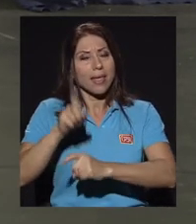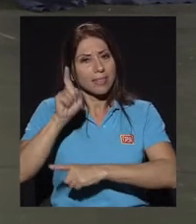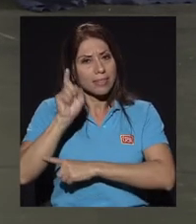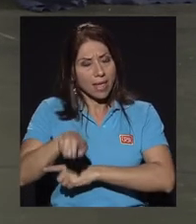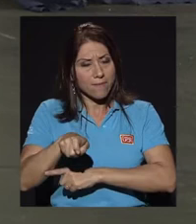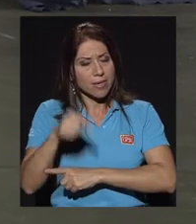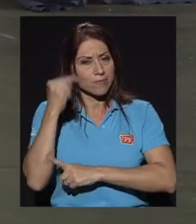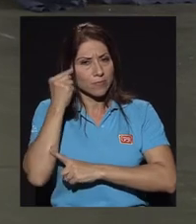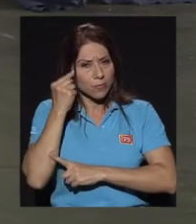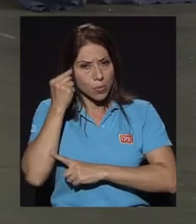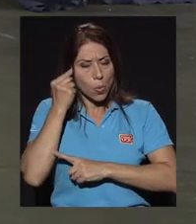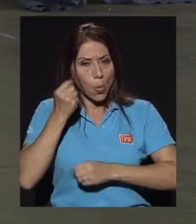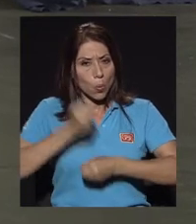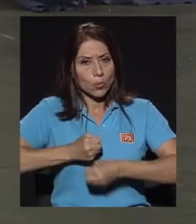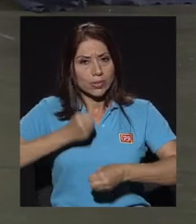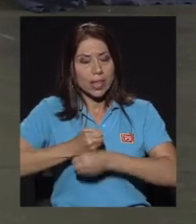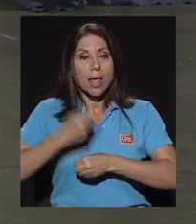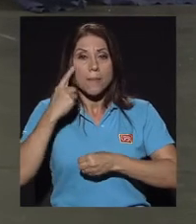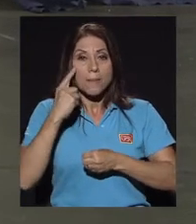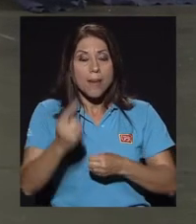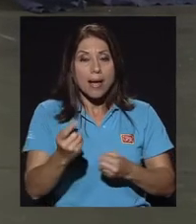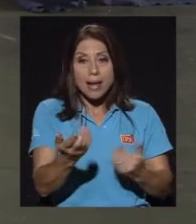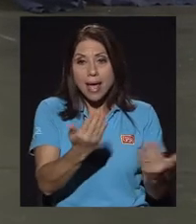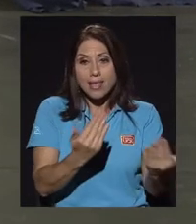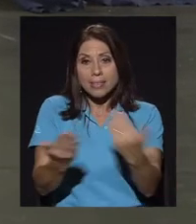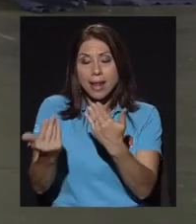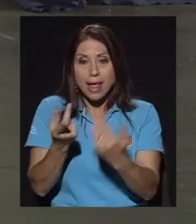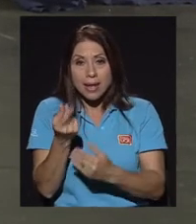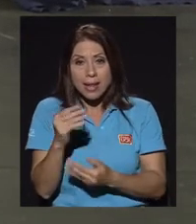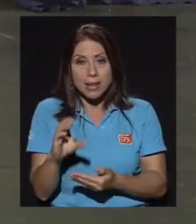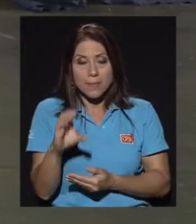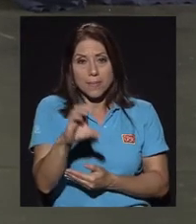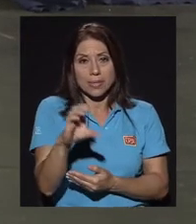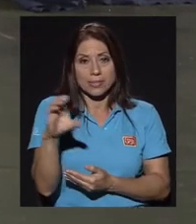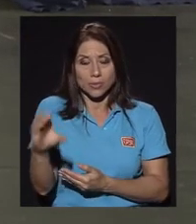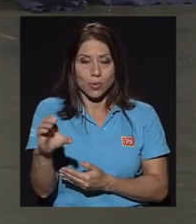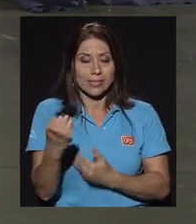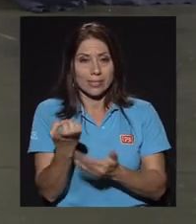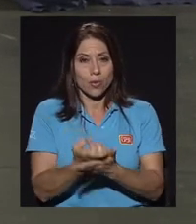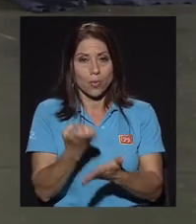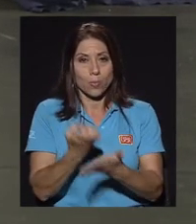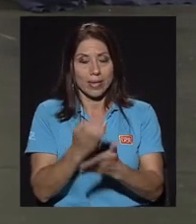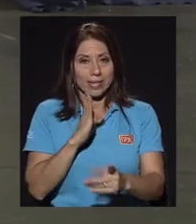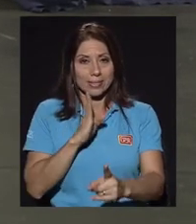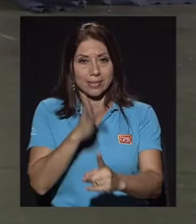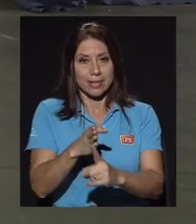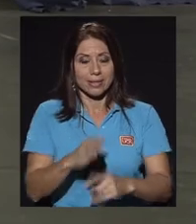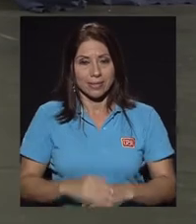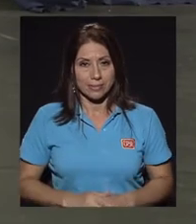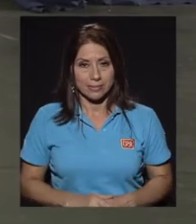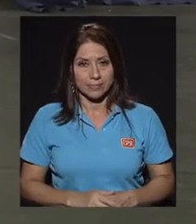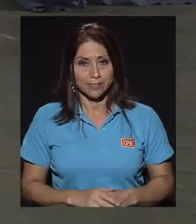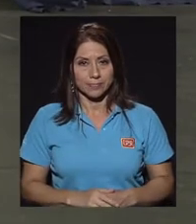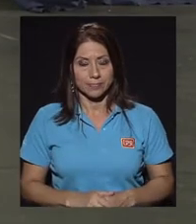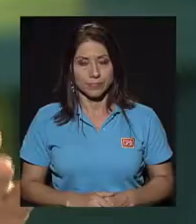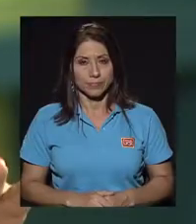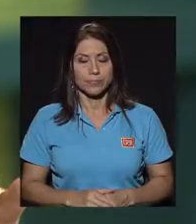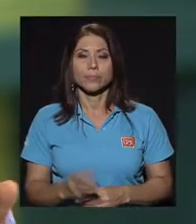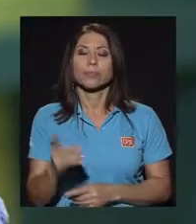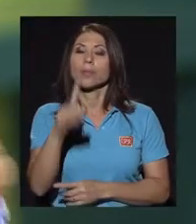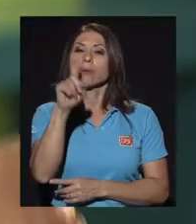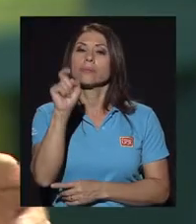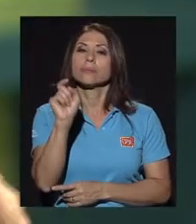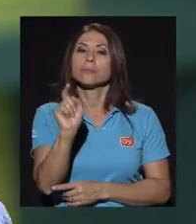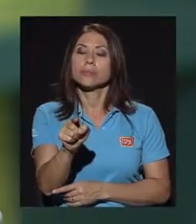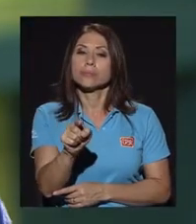la municipalidad debe considerar para atraer esas inversiones económicas directas.